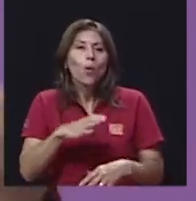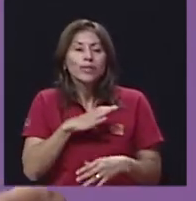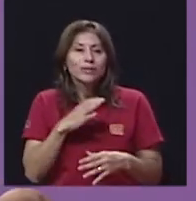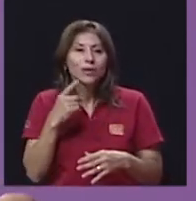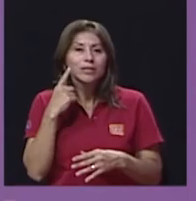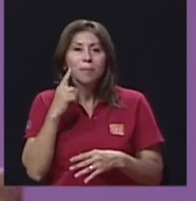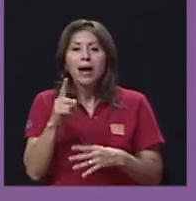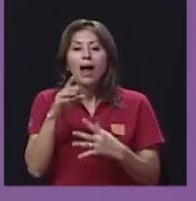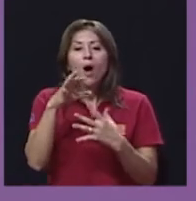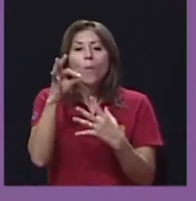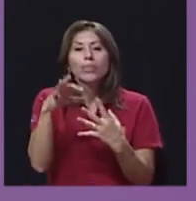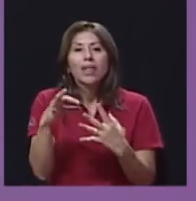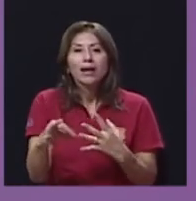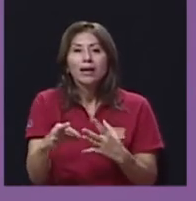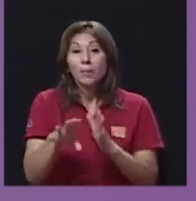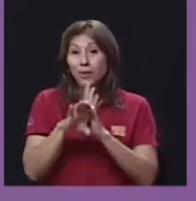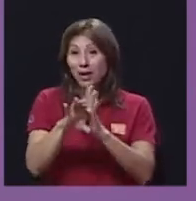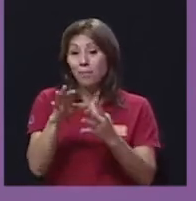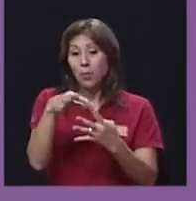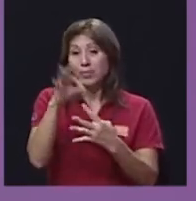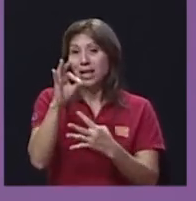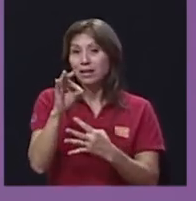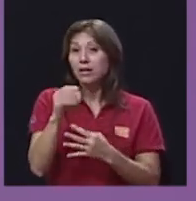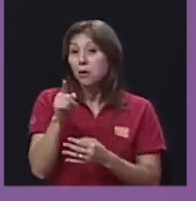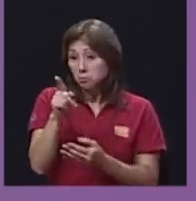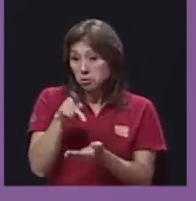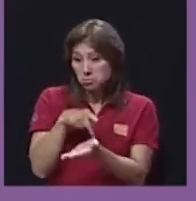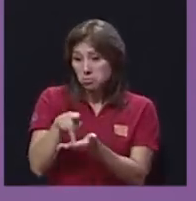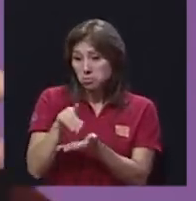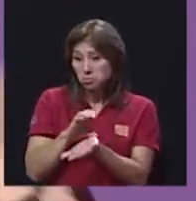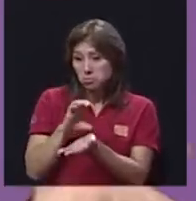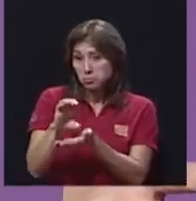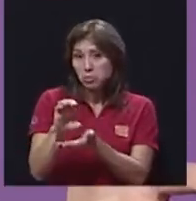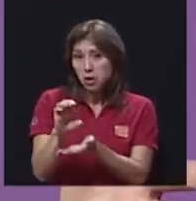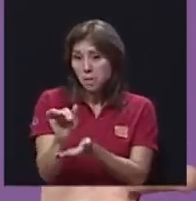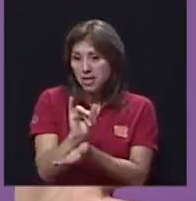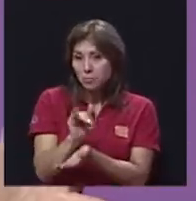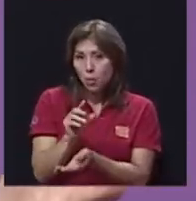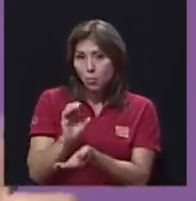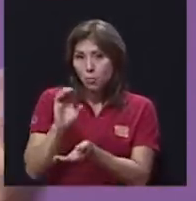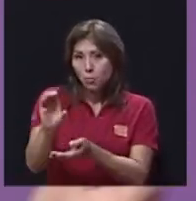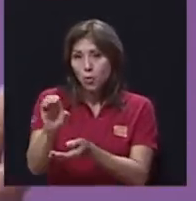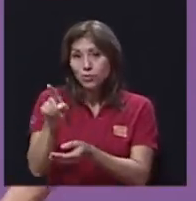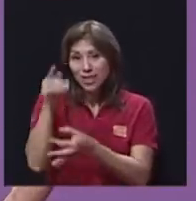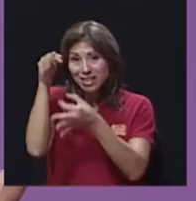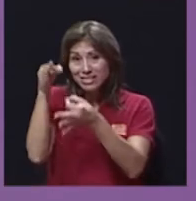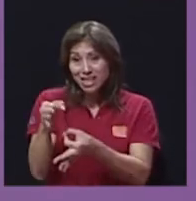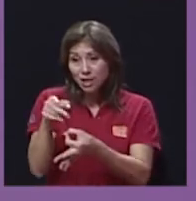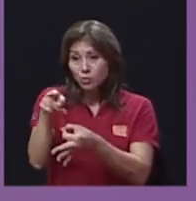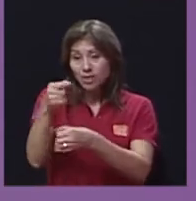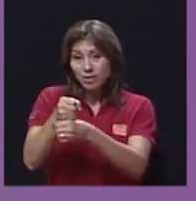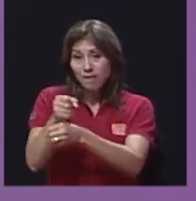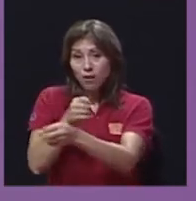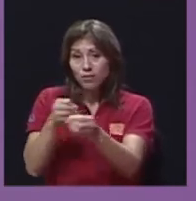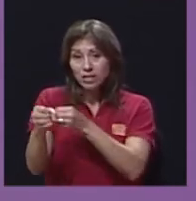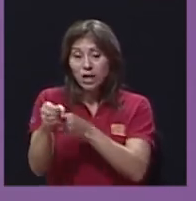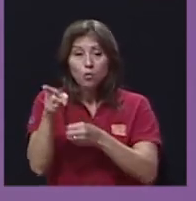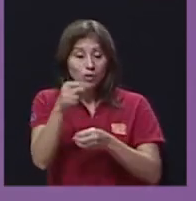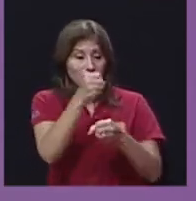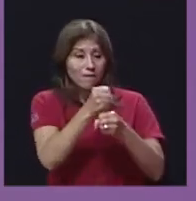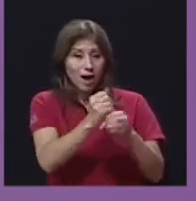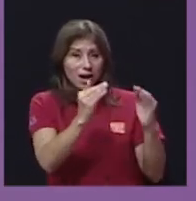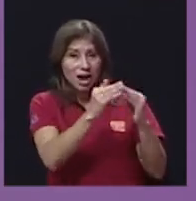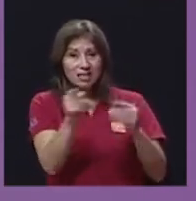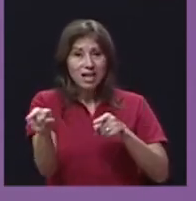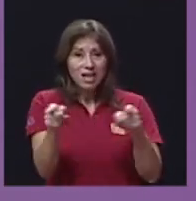dijeran tienes este salario el mismo salario y decidí decidir qué vas a trabajar en la casa o trabajas en una oficina digamos es diferente cuando una mujer